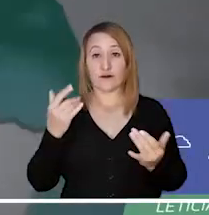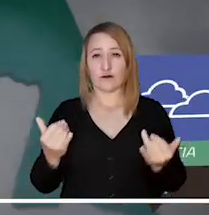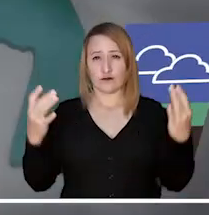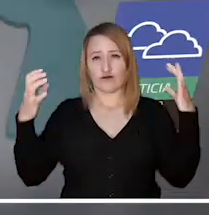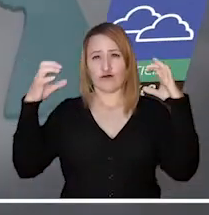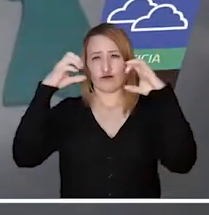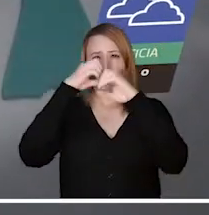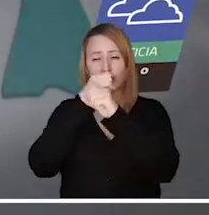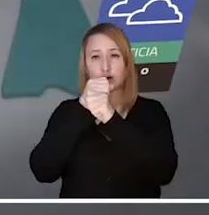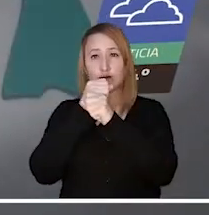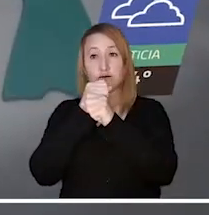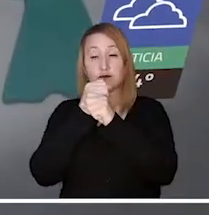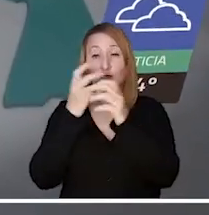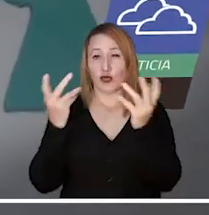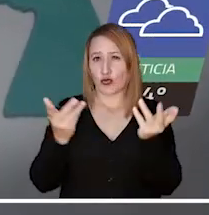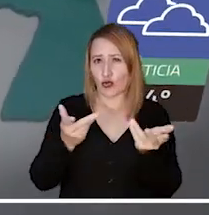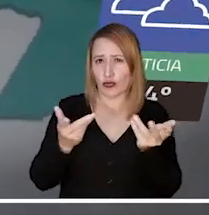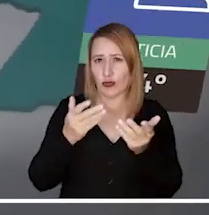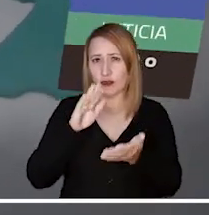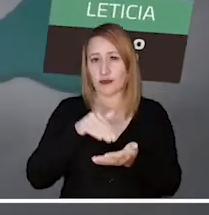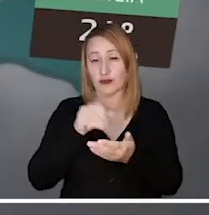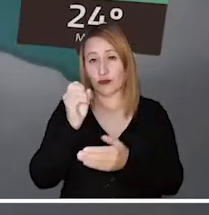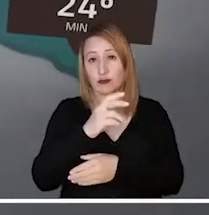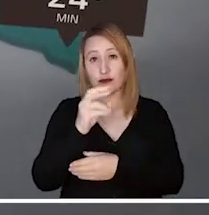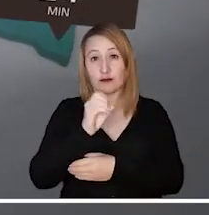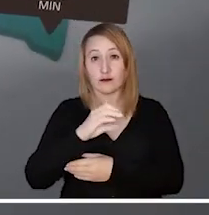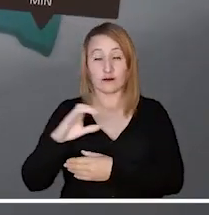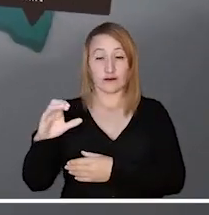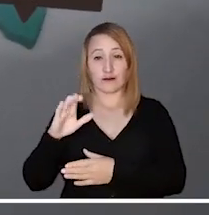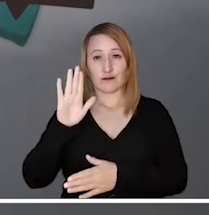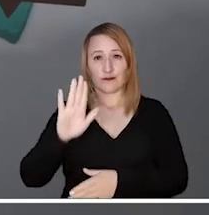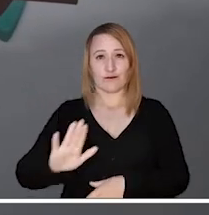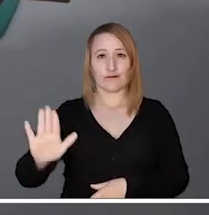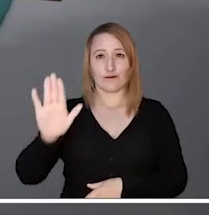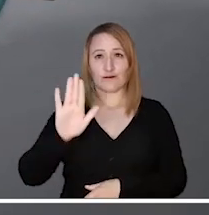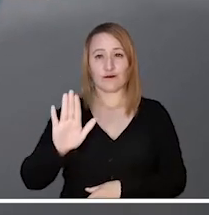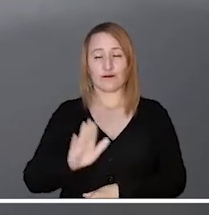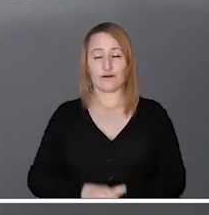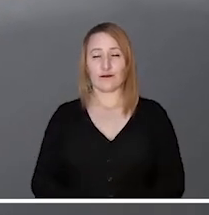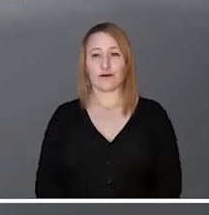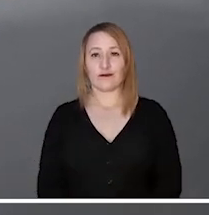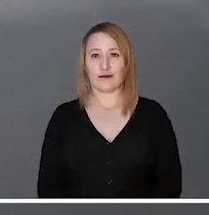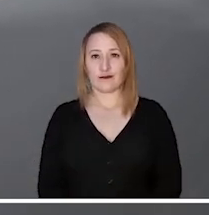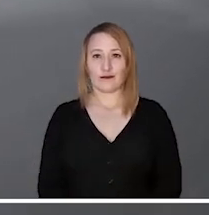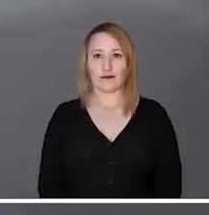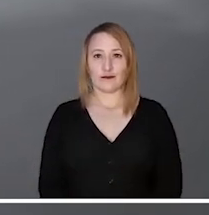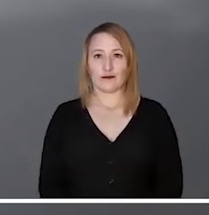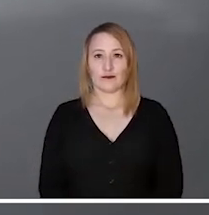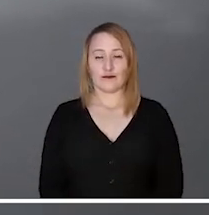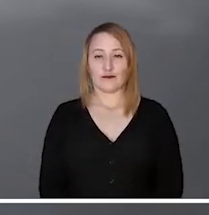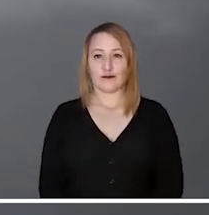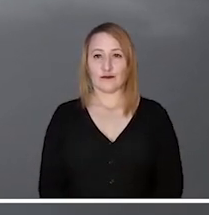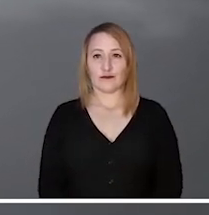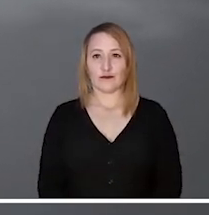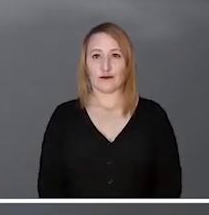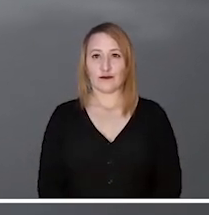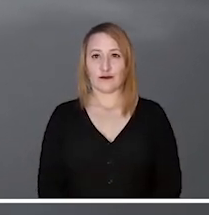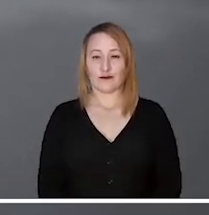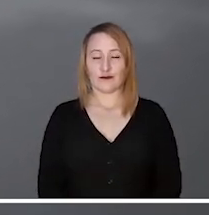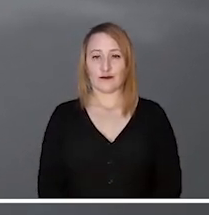Amazonía podrían activarse en horas de la noche y se esperan en el centro, oriente y occidente de la región.